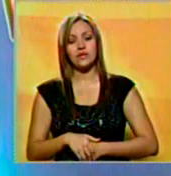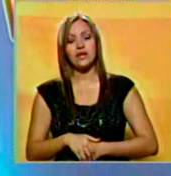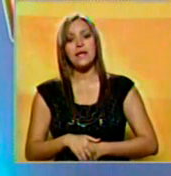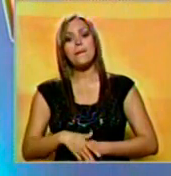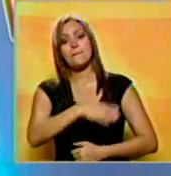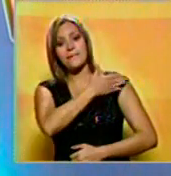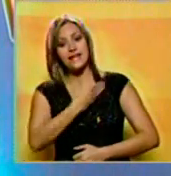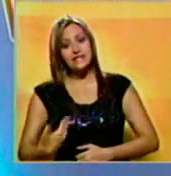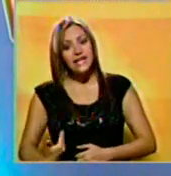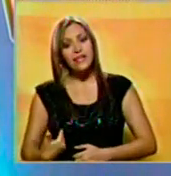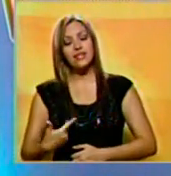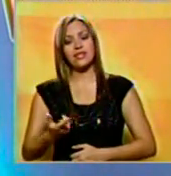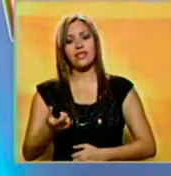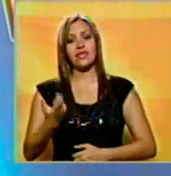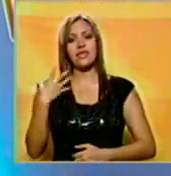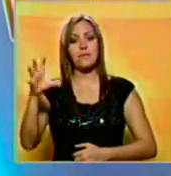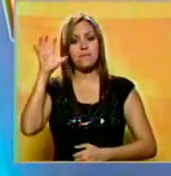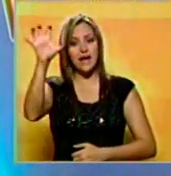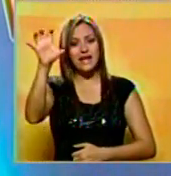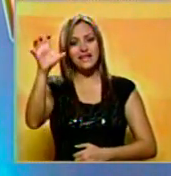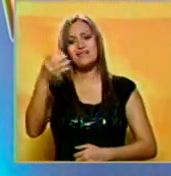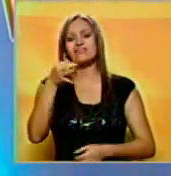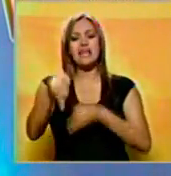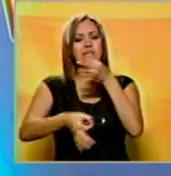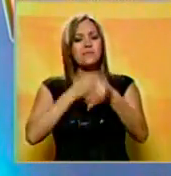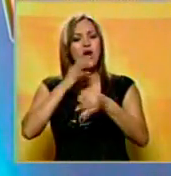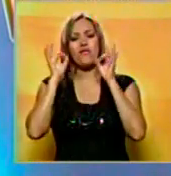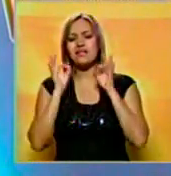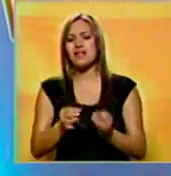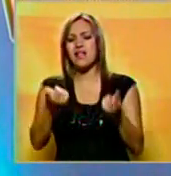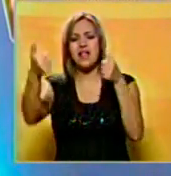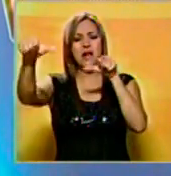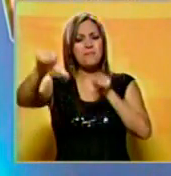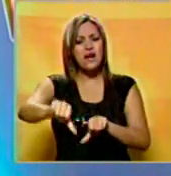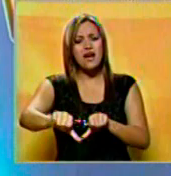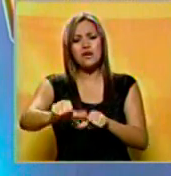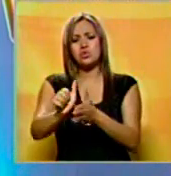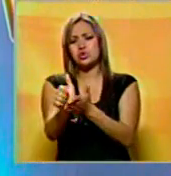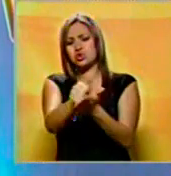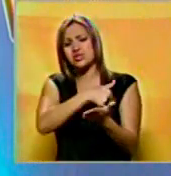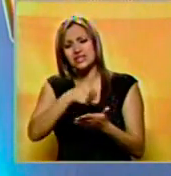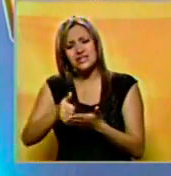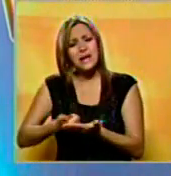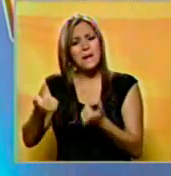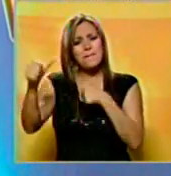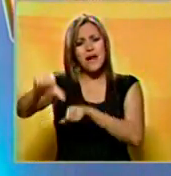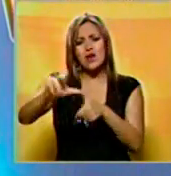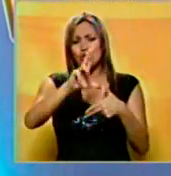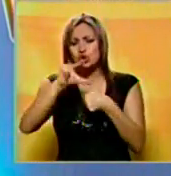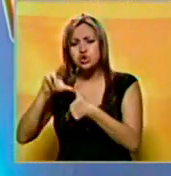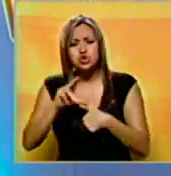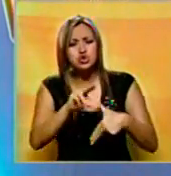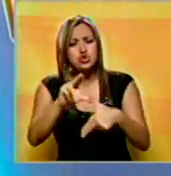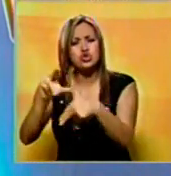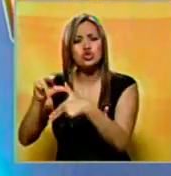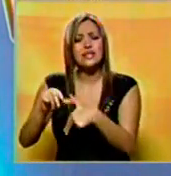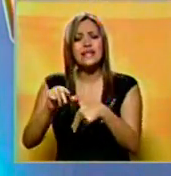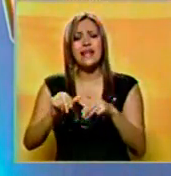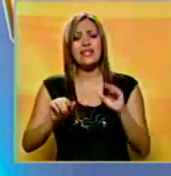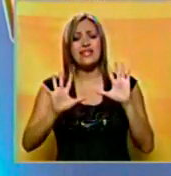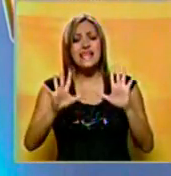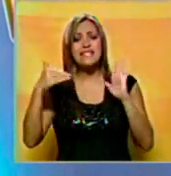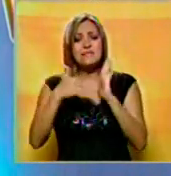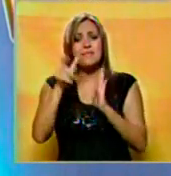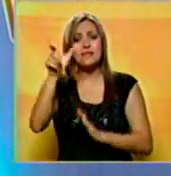tenemos que el presidente de Filipinas benigno Aquino declaró estado de calamidad debido a la devastación causada por el tifón ayá que dejó a más de